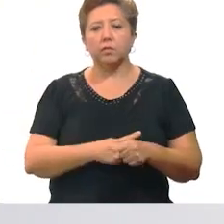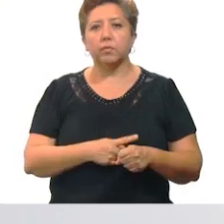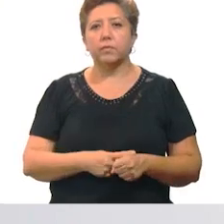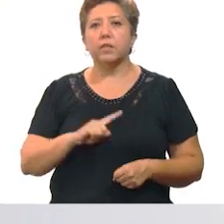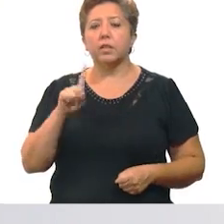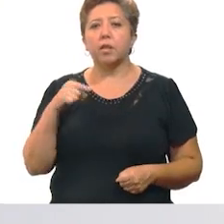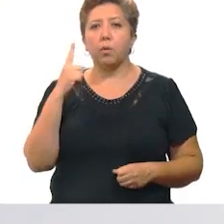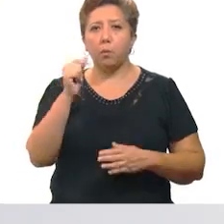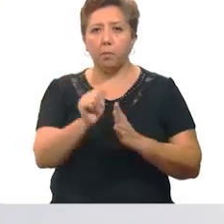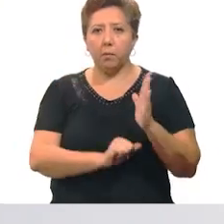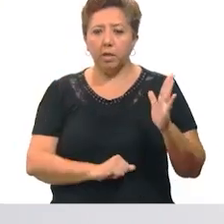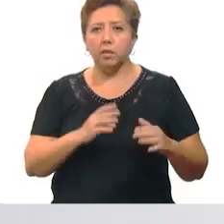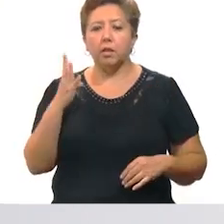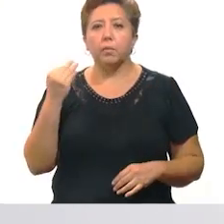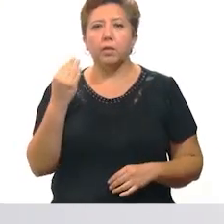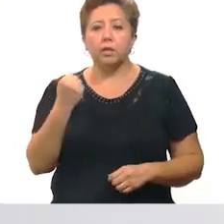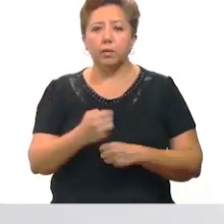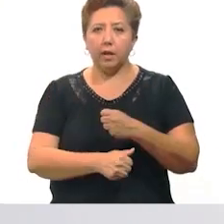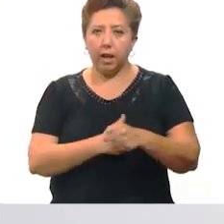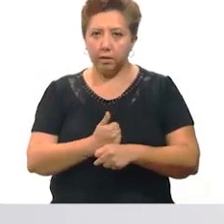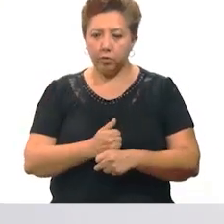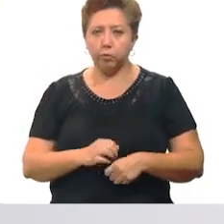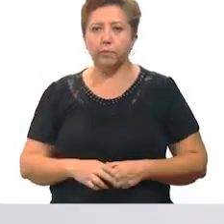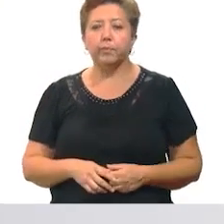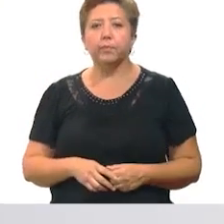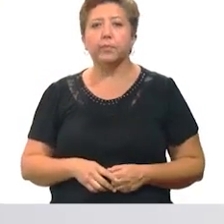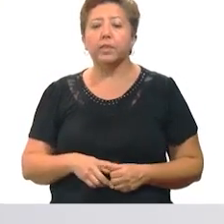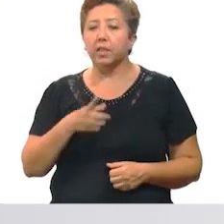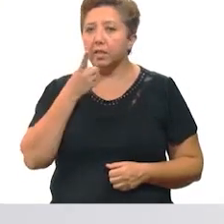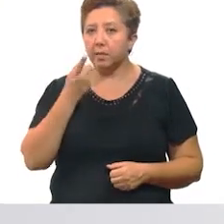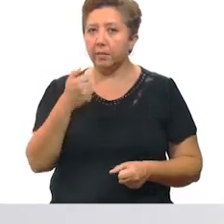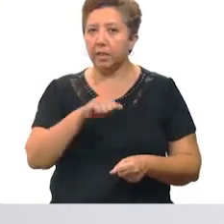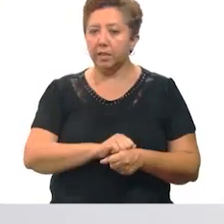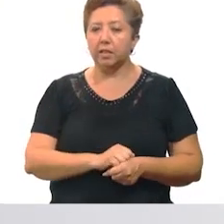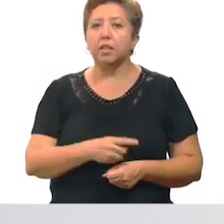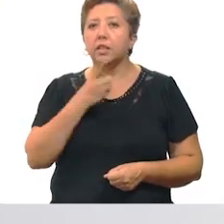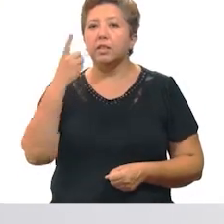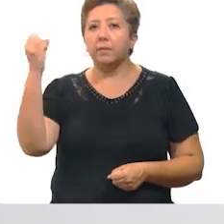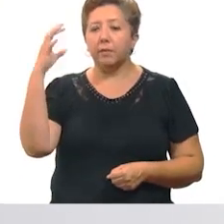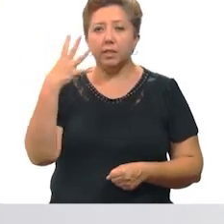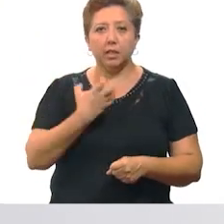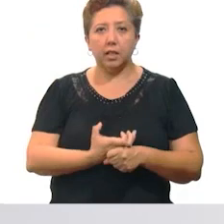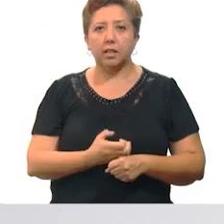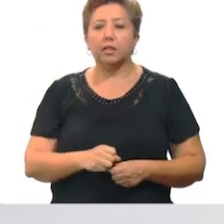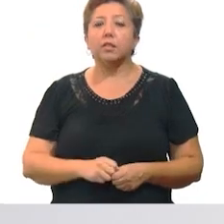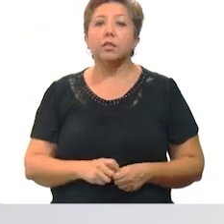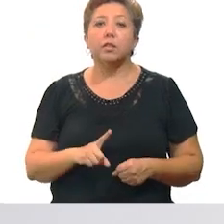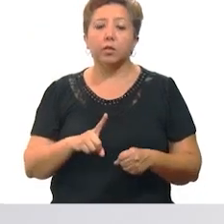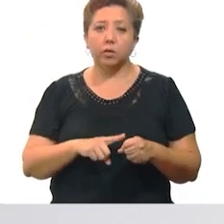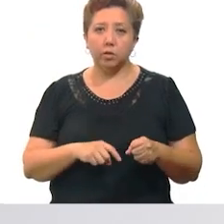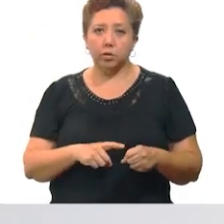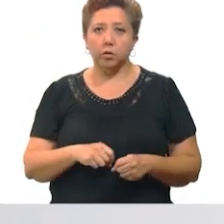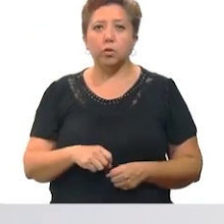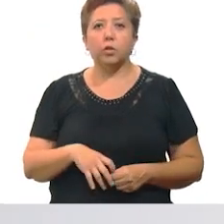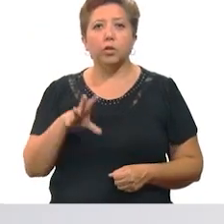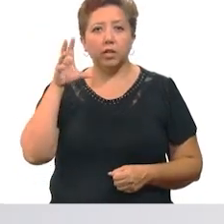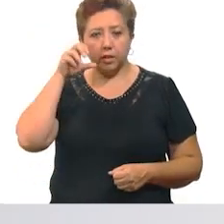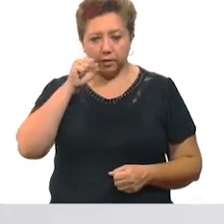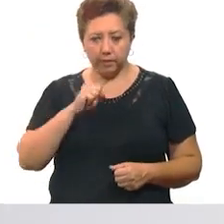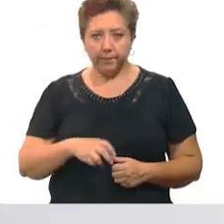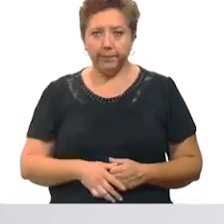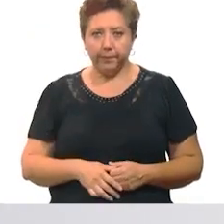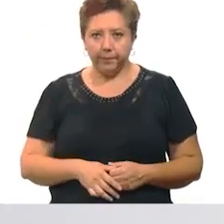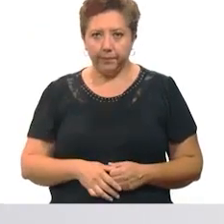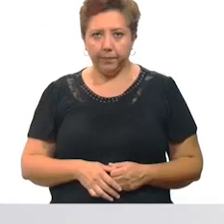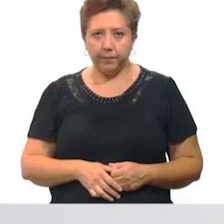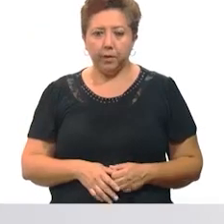de los casos es de 1 mes a 99 años. Los indicadores semanales de nuestro semáforo estatal de salud marcan color